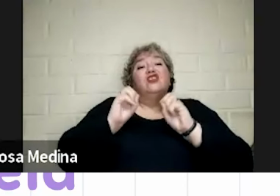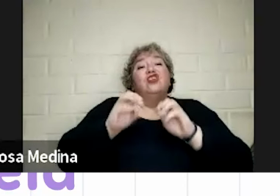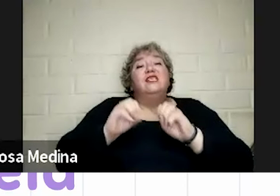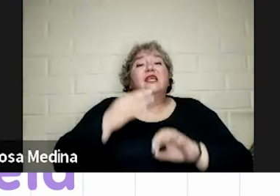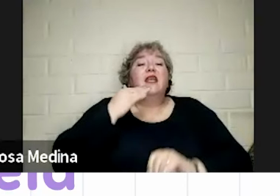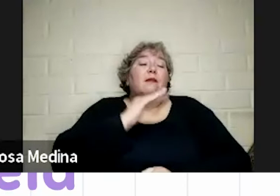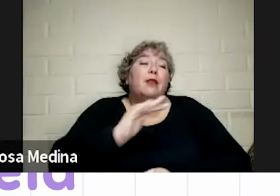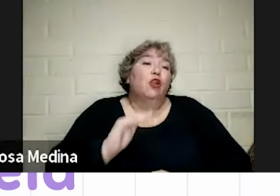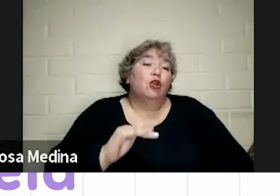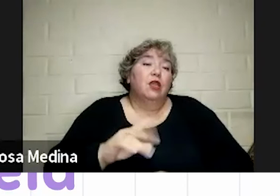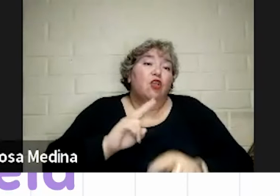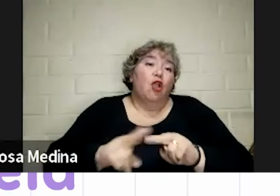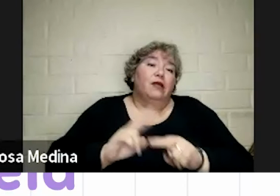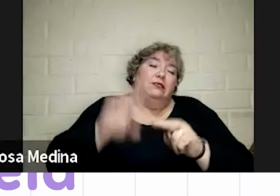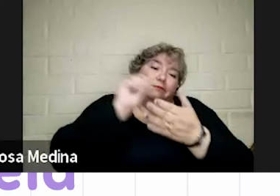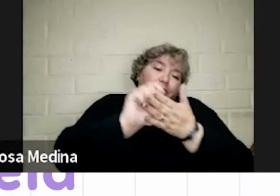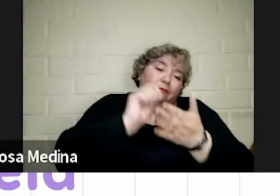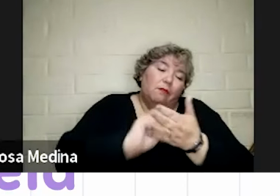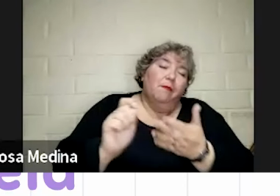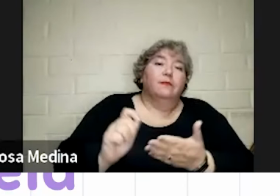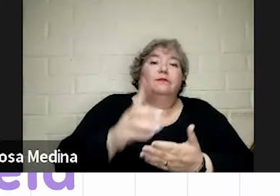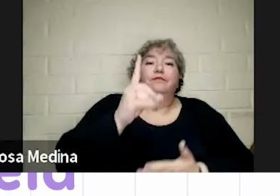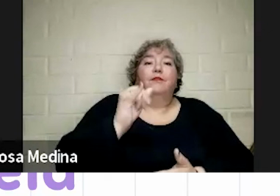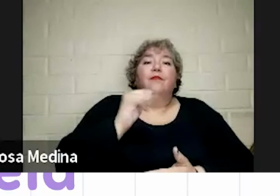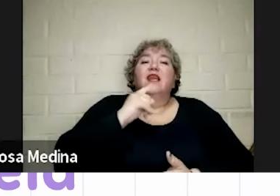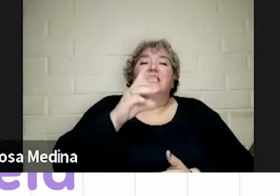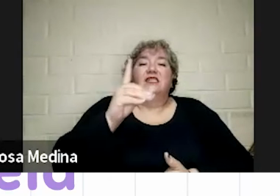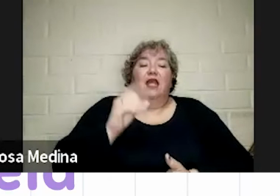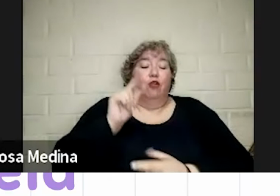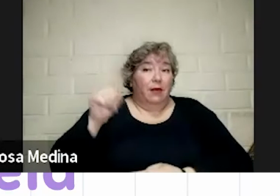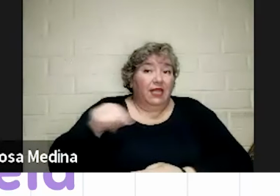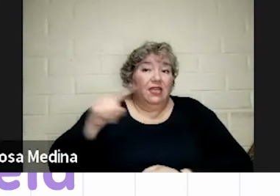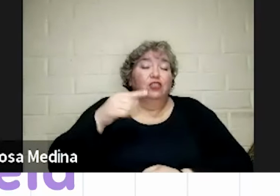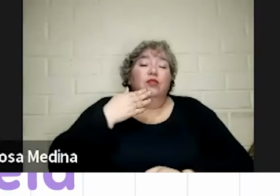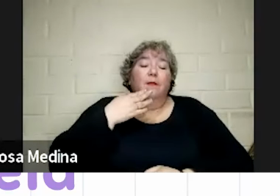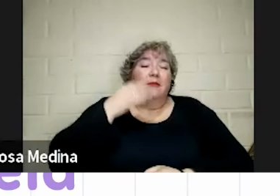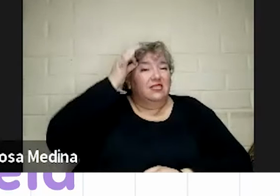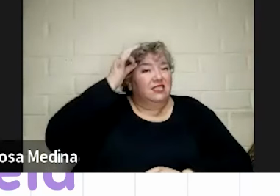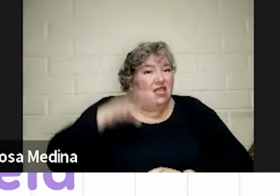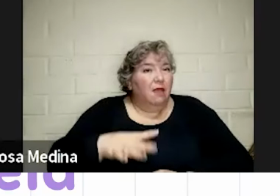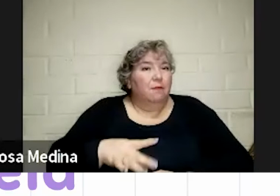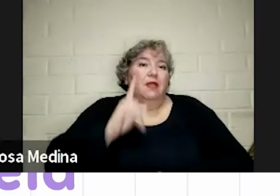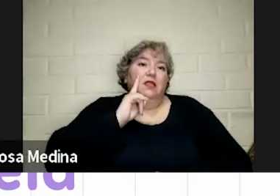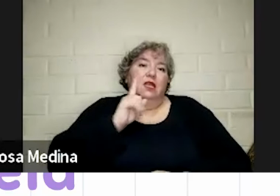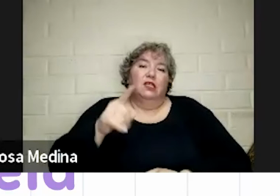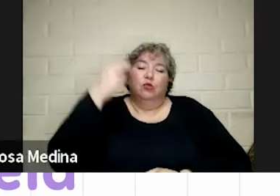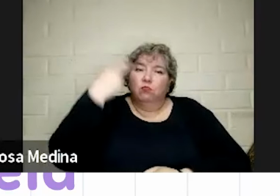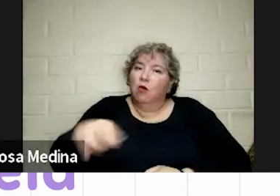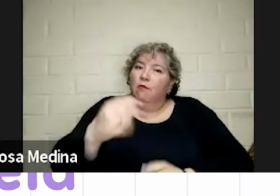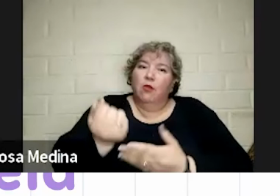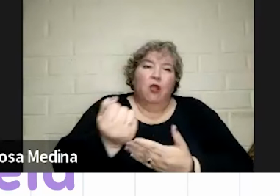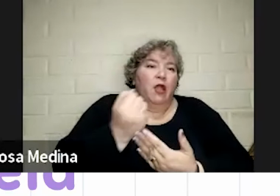a usar notas y a usar listados, para que ellos también sepan tener ellos sus propias ayudas, sus propios